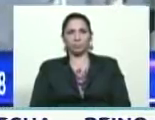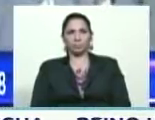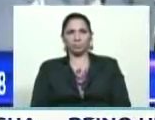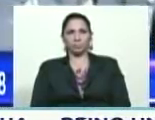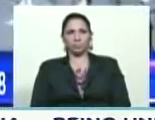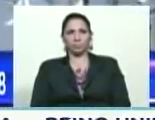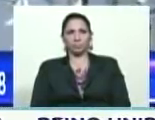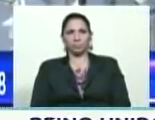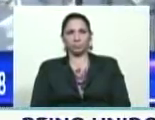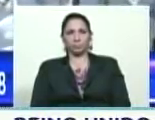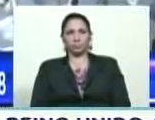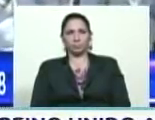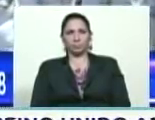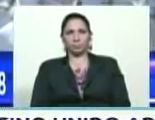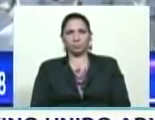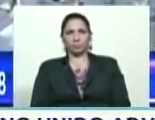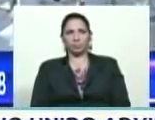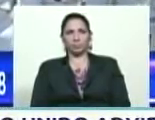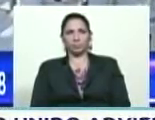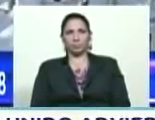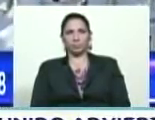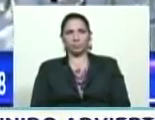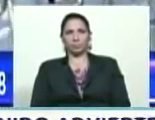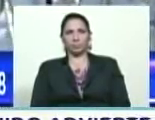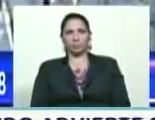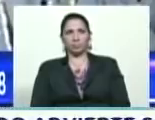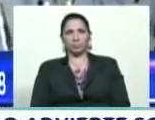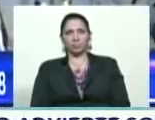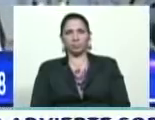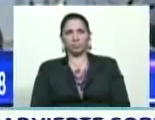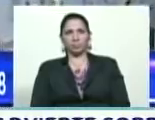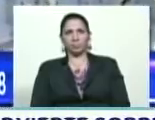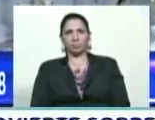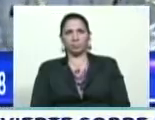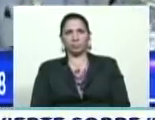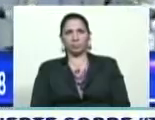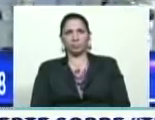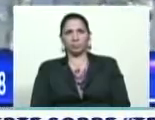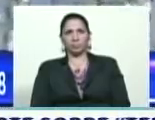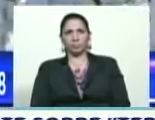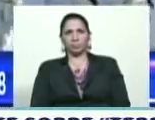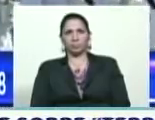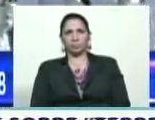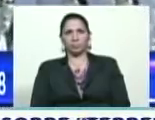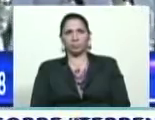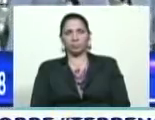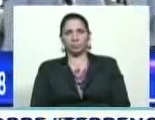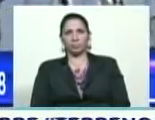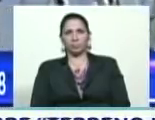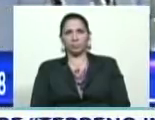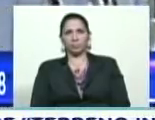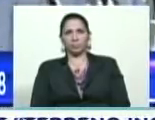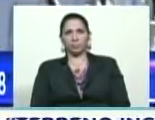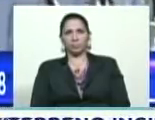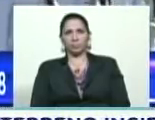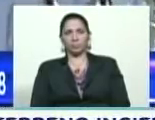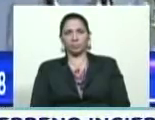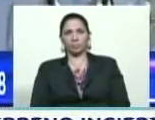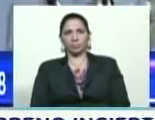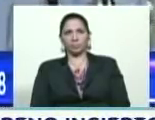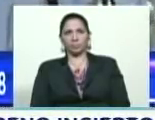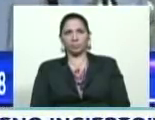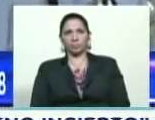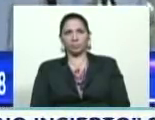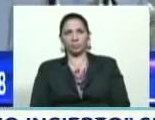Pasla Rasiski Federacia, acreditirovannoi Bolivarianskoi Respubliki Venezuela. Muy